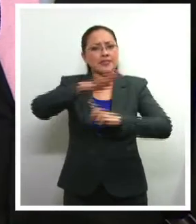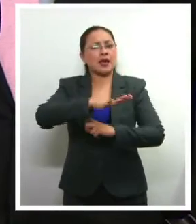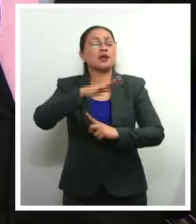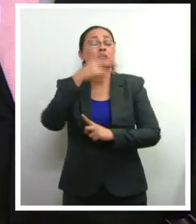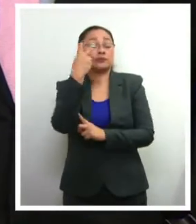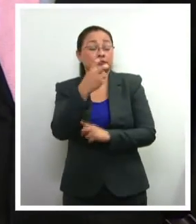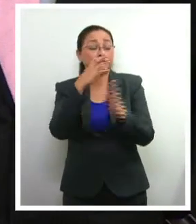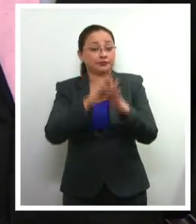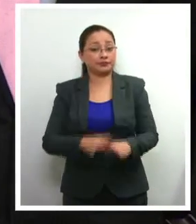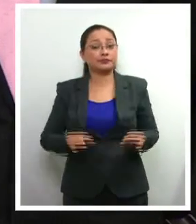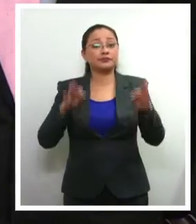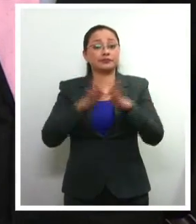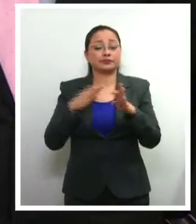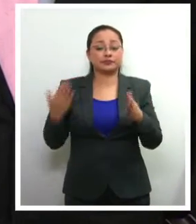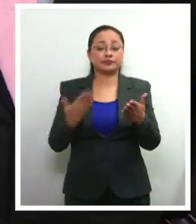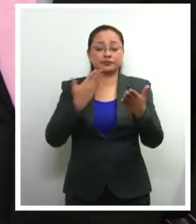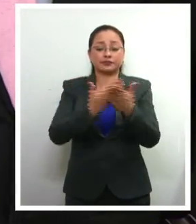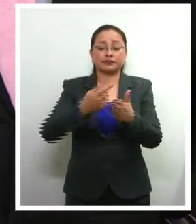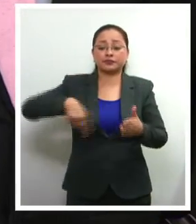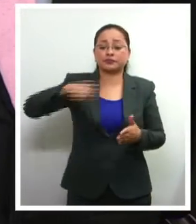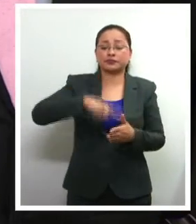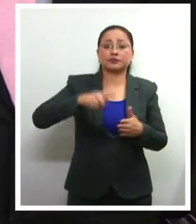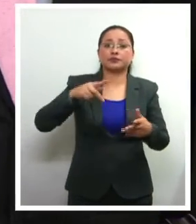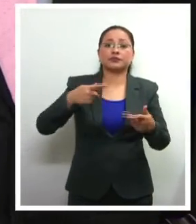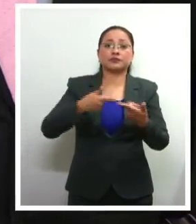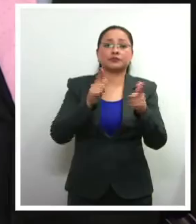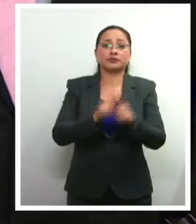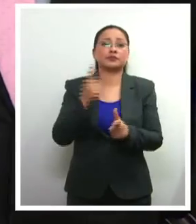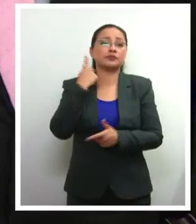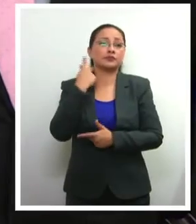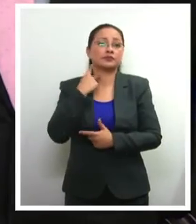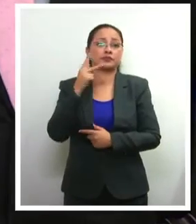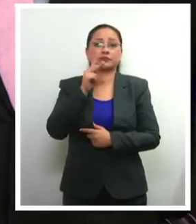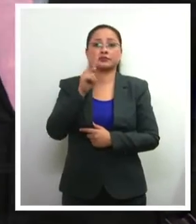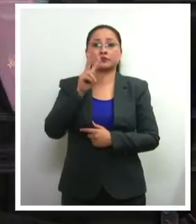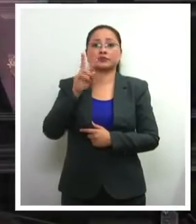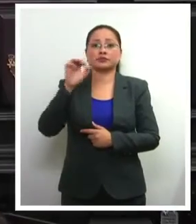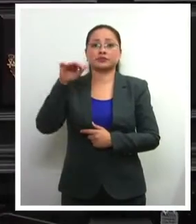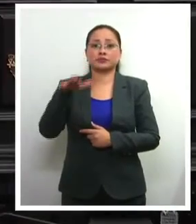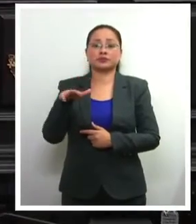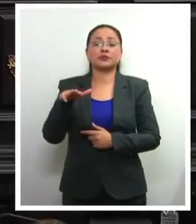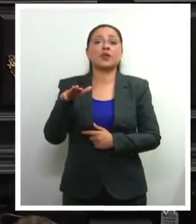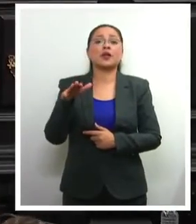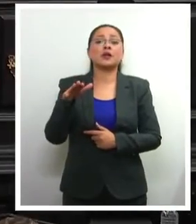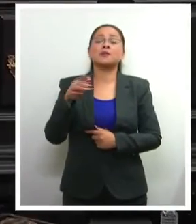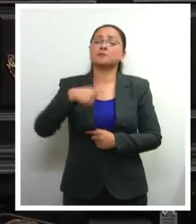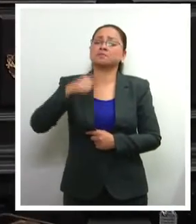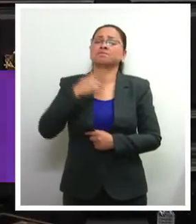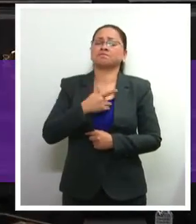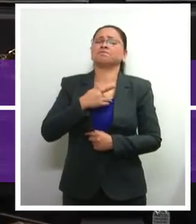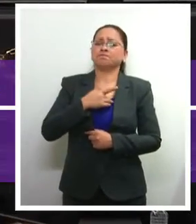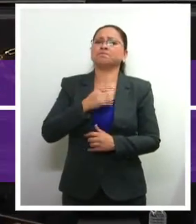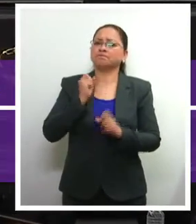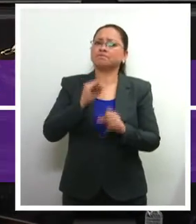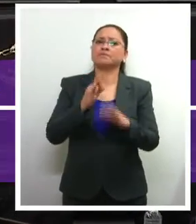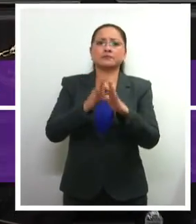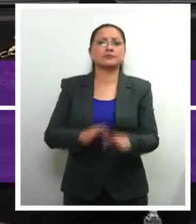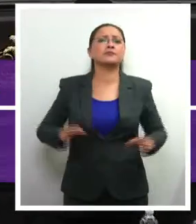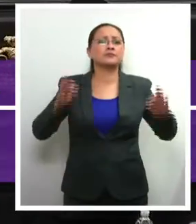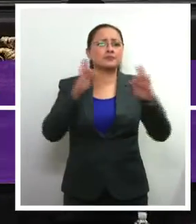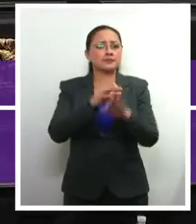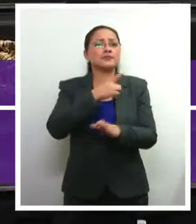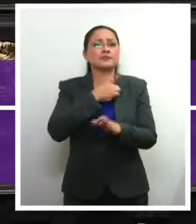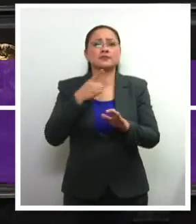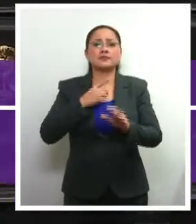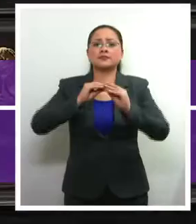En esta propuesta, efectuada por el Partido Verde Ecologista de México, hemos considerado que es necesario transparentar